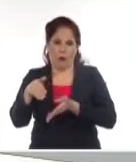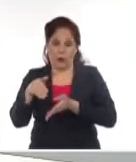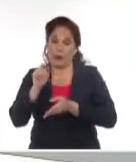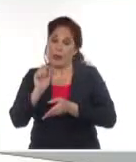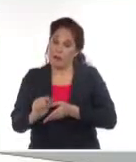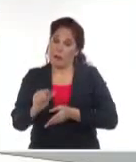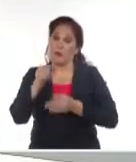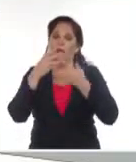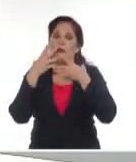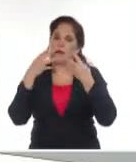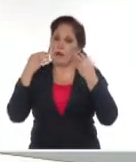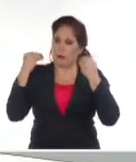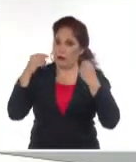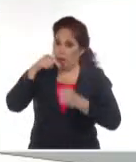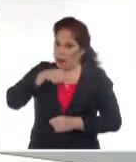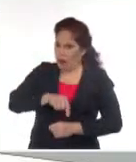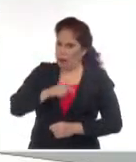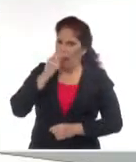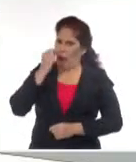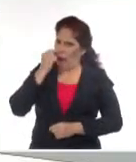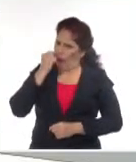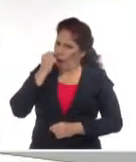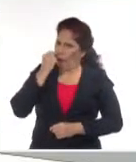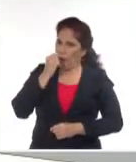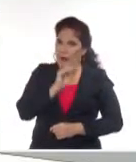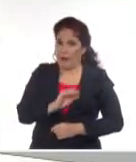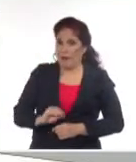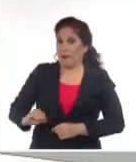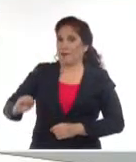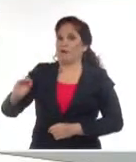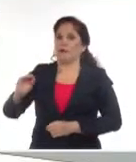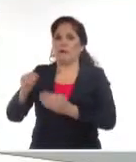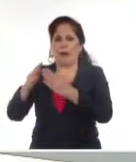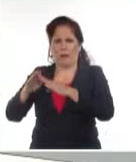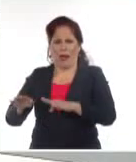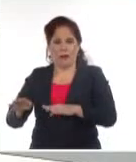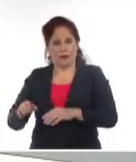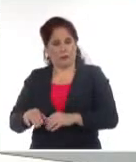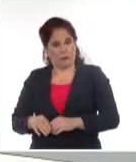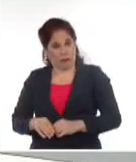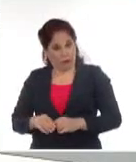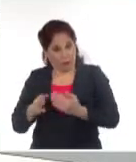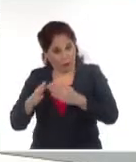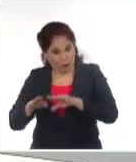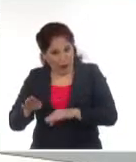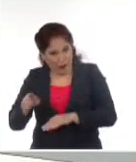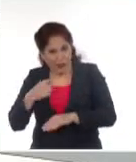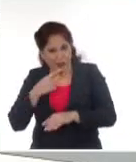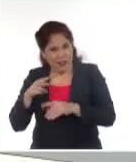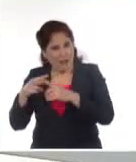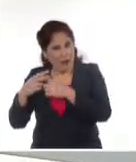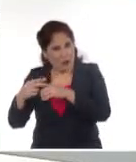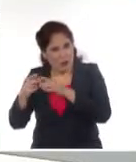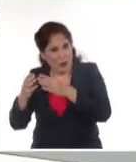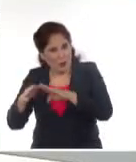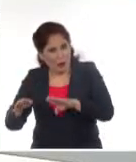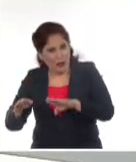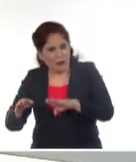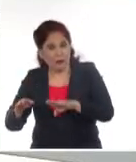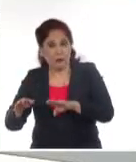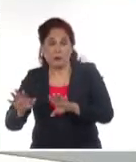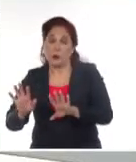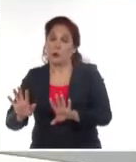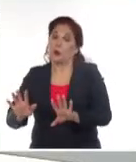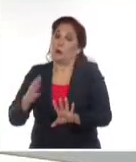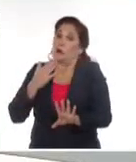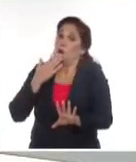desaparecidos. Y ahora este señor de la guerra pasa a ser un gestor de paz. Es difícil de entender, pero esto es imprescindible que suceda.